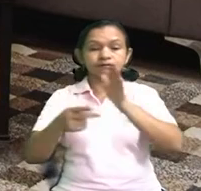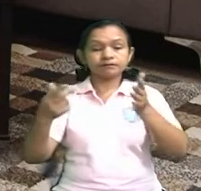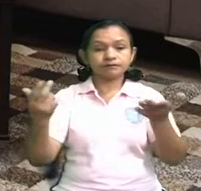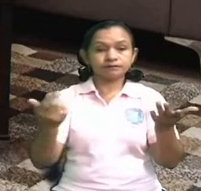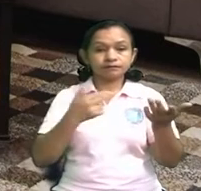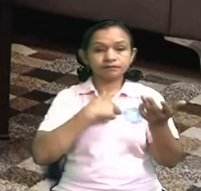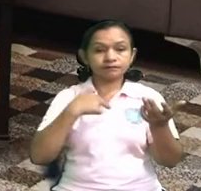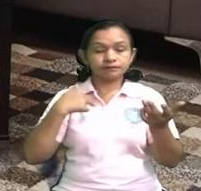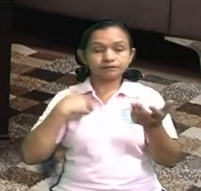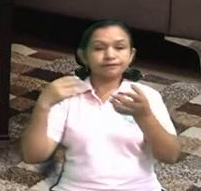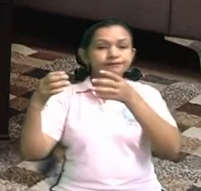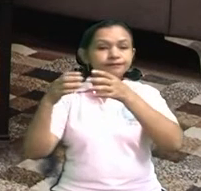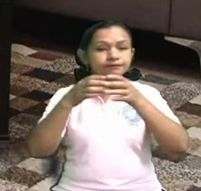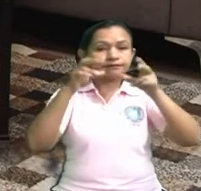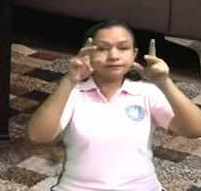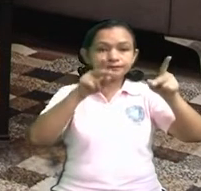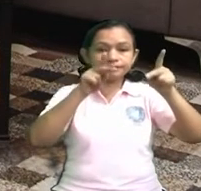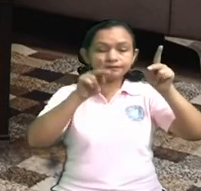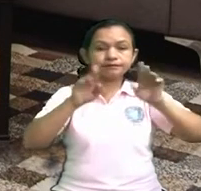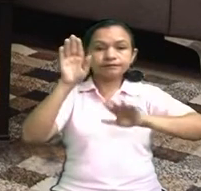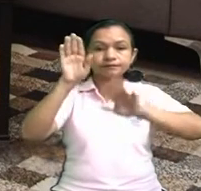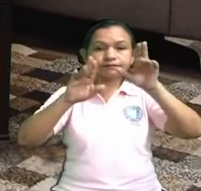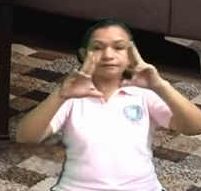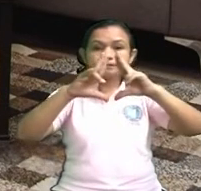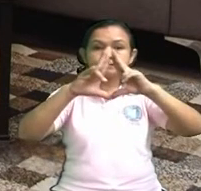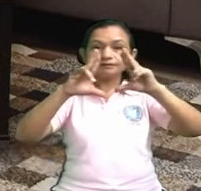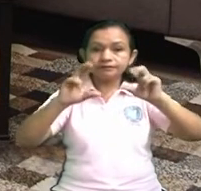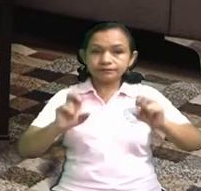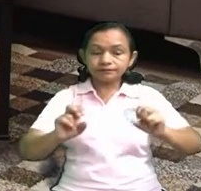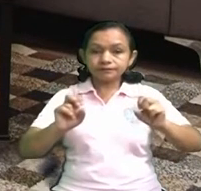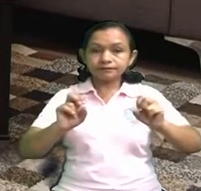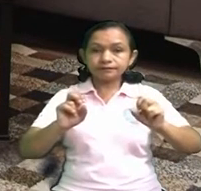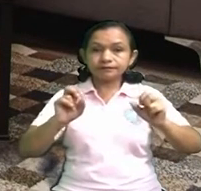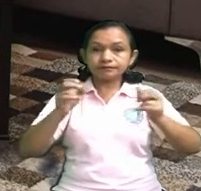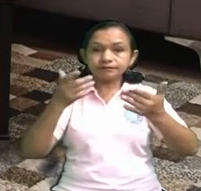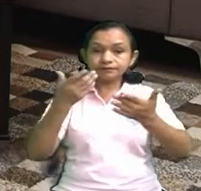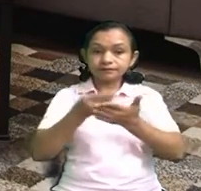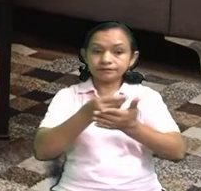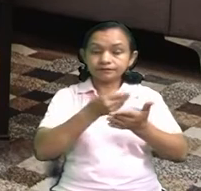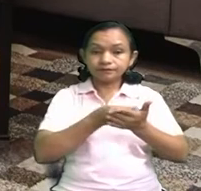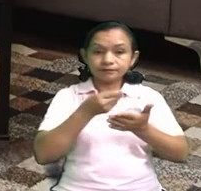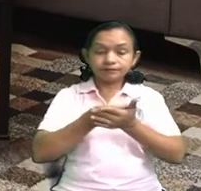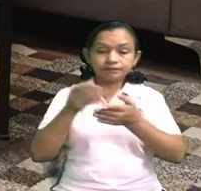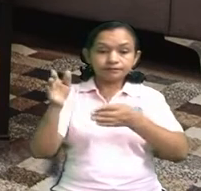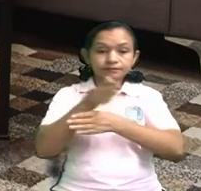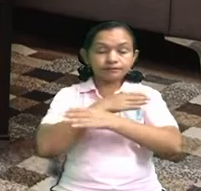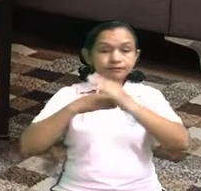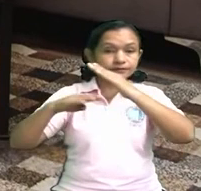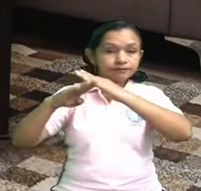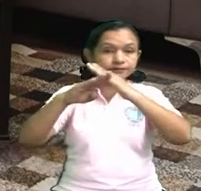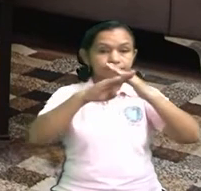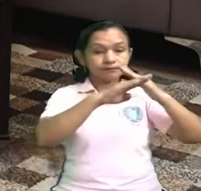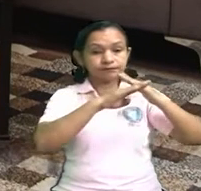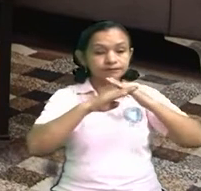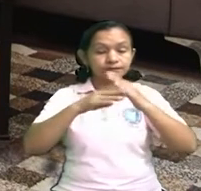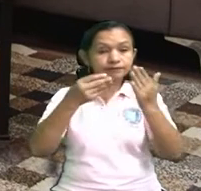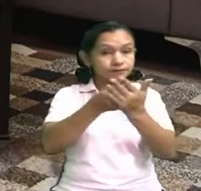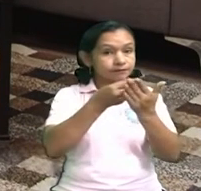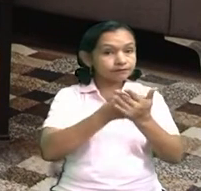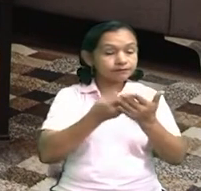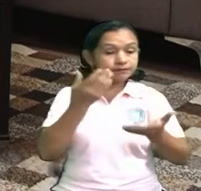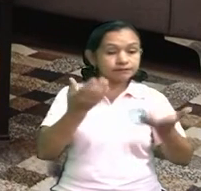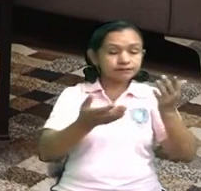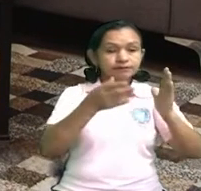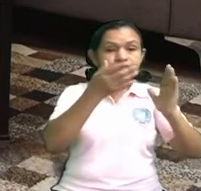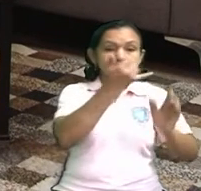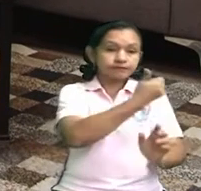trajeron capacitadores a Nicaragua y se compraron medios contra incendios y para atención